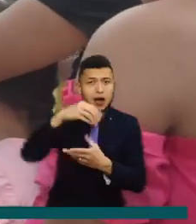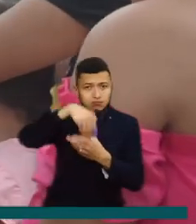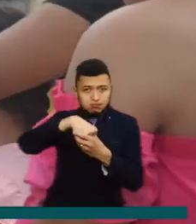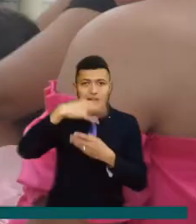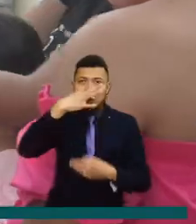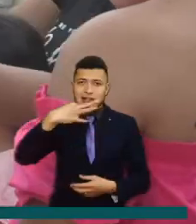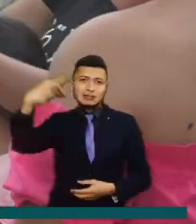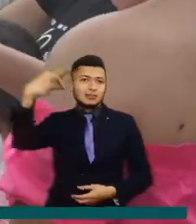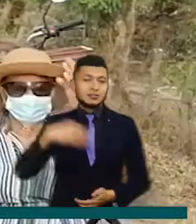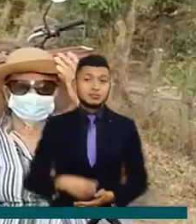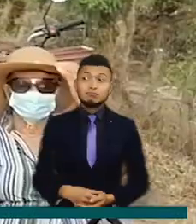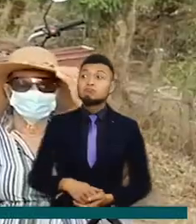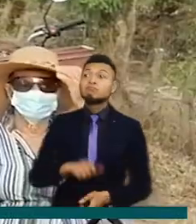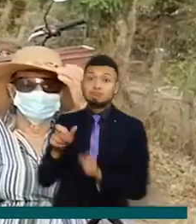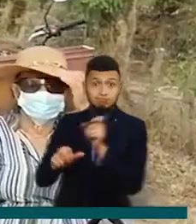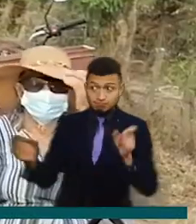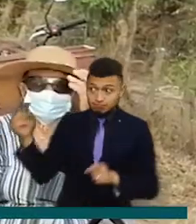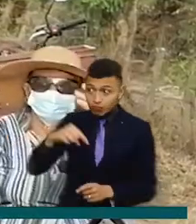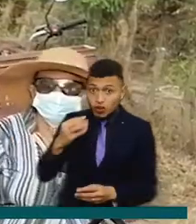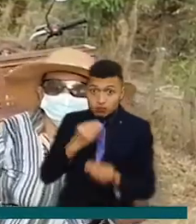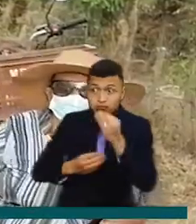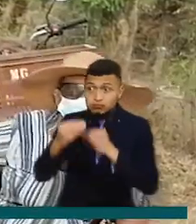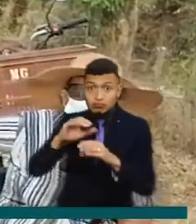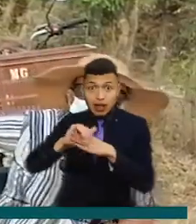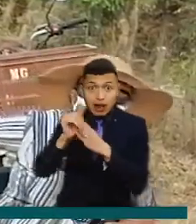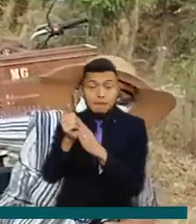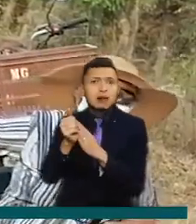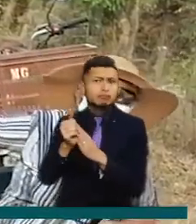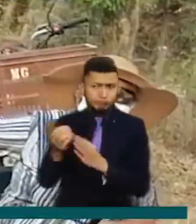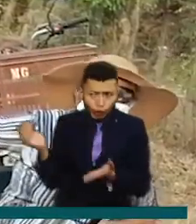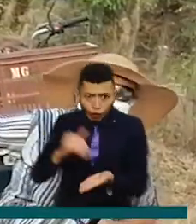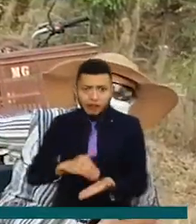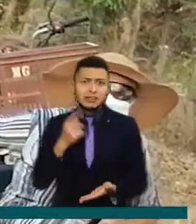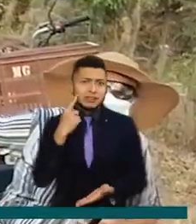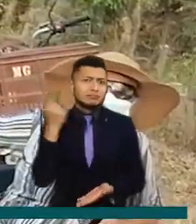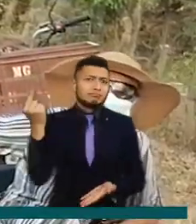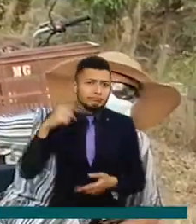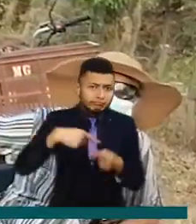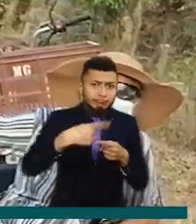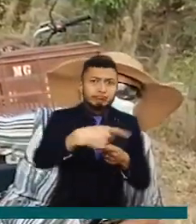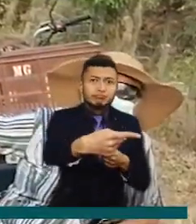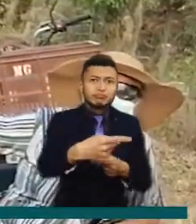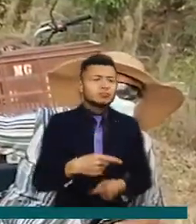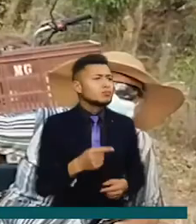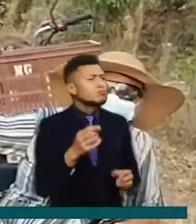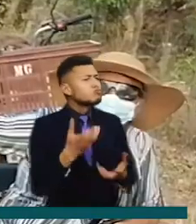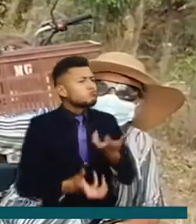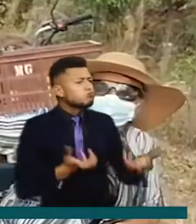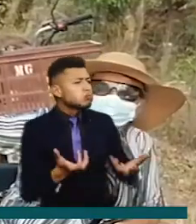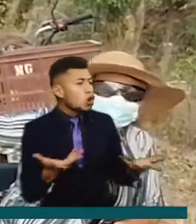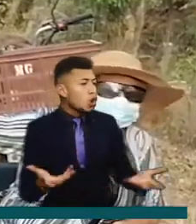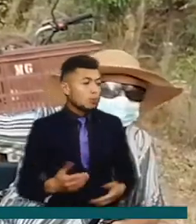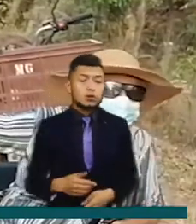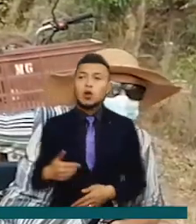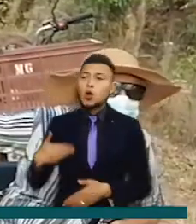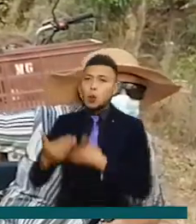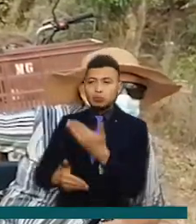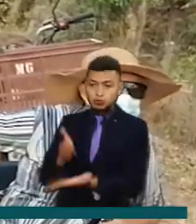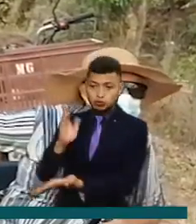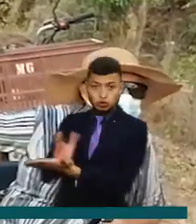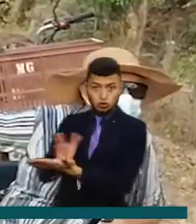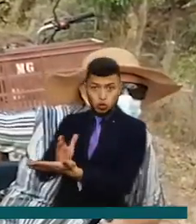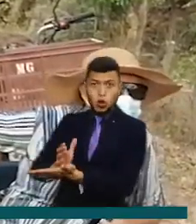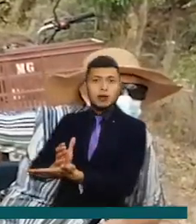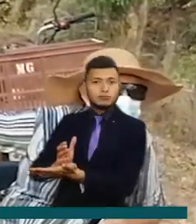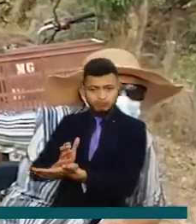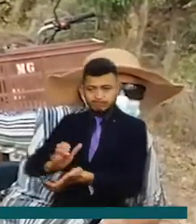queso. El que la come tiene que volverla a buscar. ¿Cómo la preparan? Eso va, ese proceso va, la yuca va